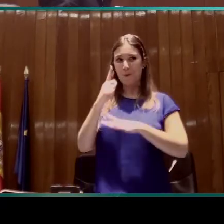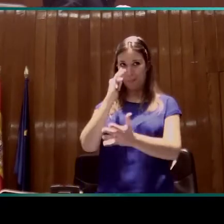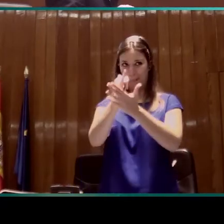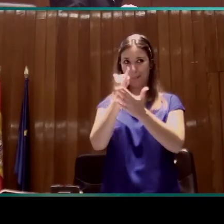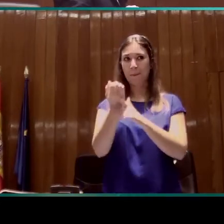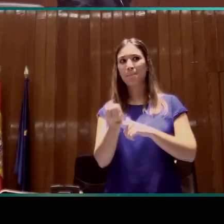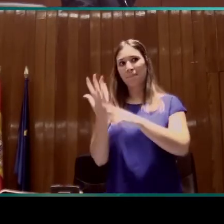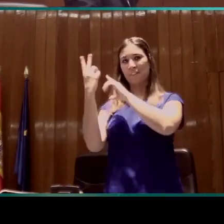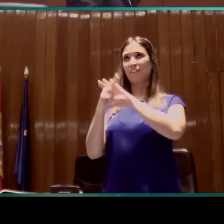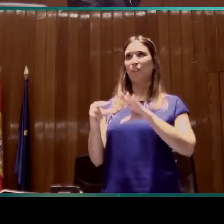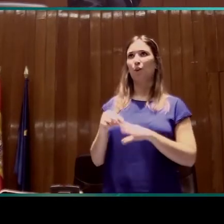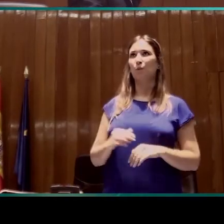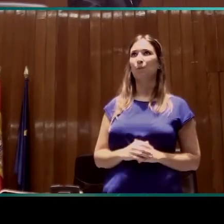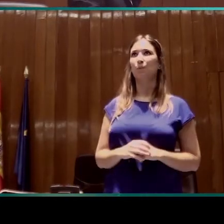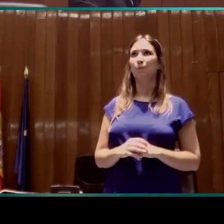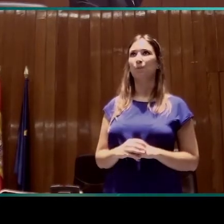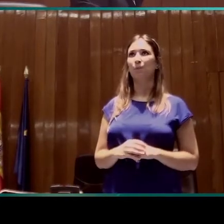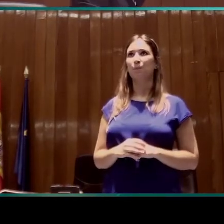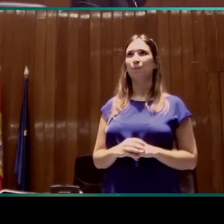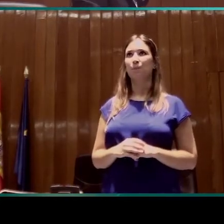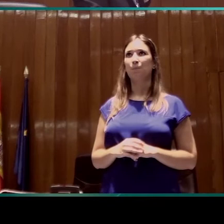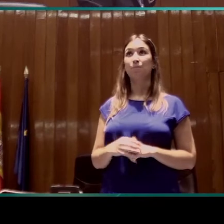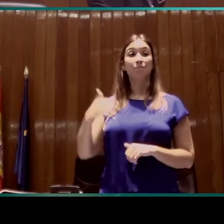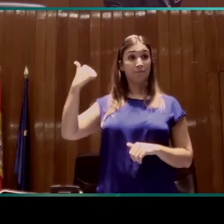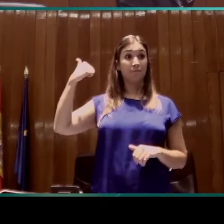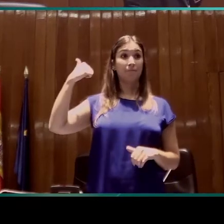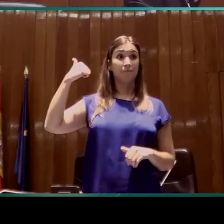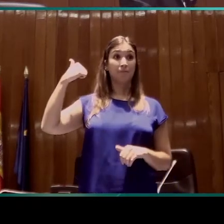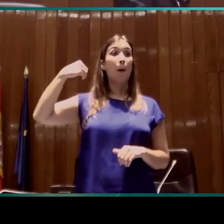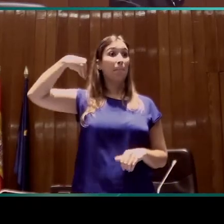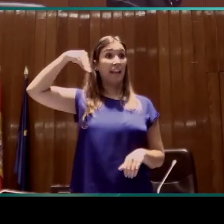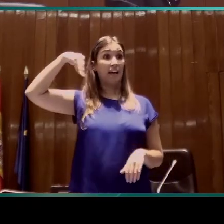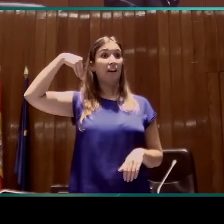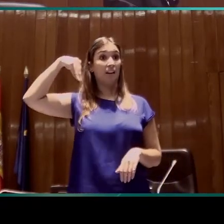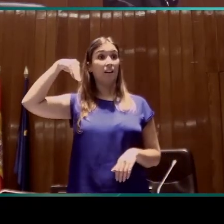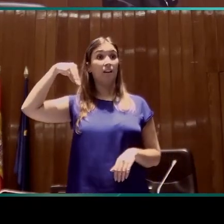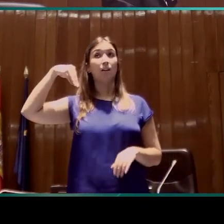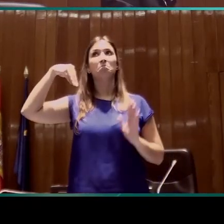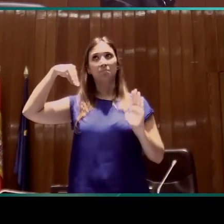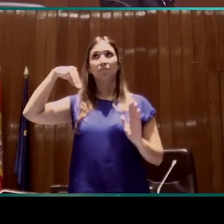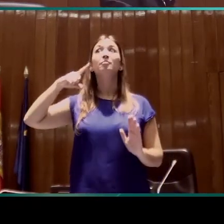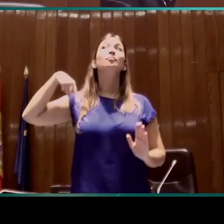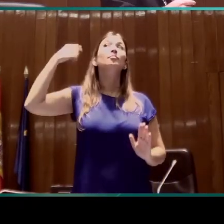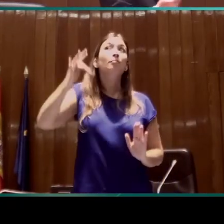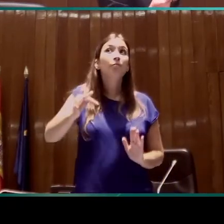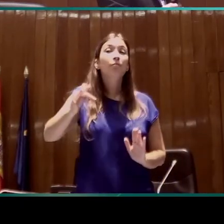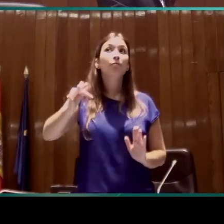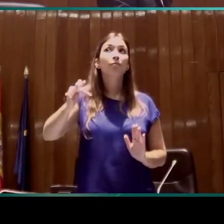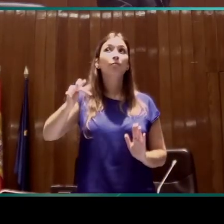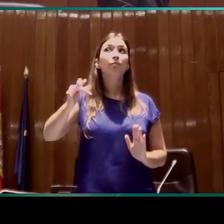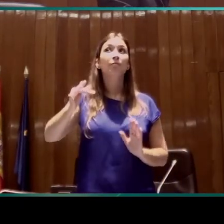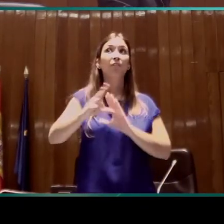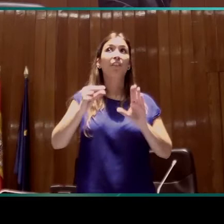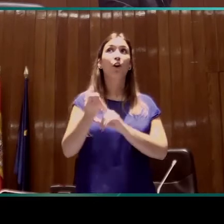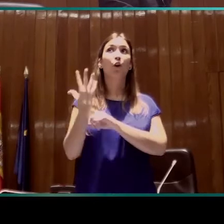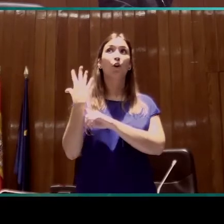vídeos. Aquí tenemos el primero, esto es pera, ¿vale?, que va a estar seguido del siguiente vídeo,